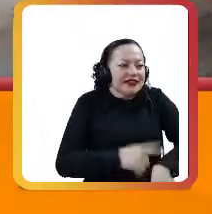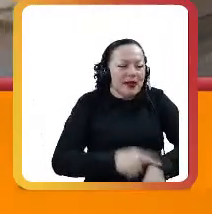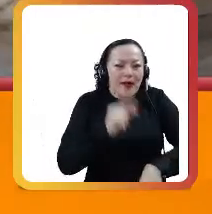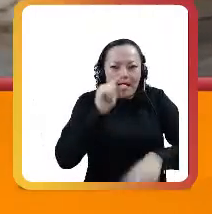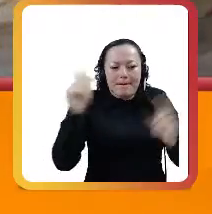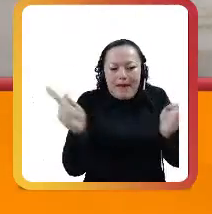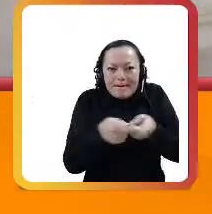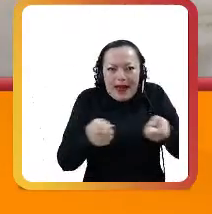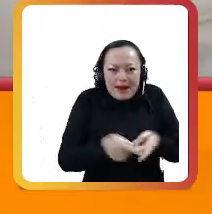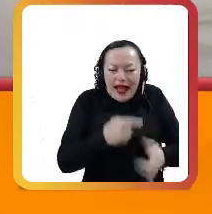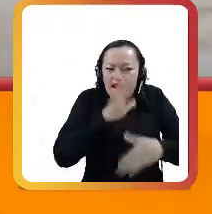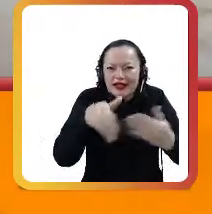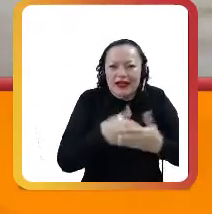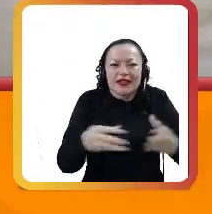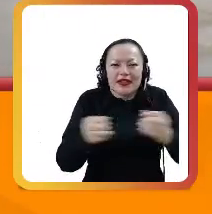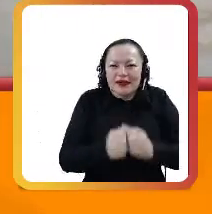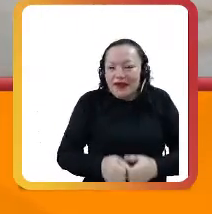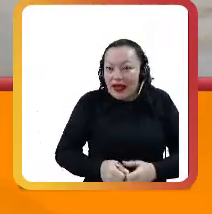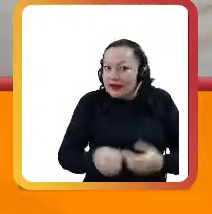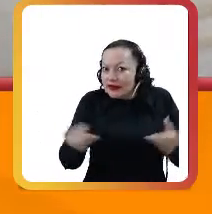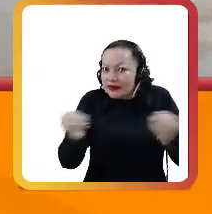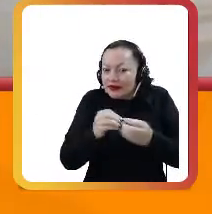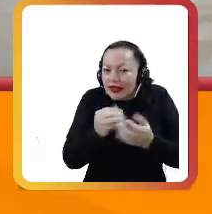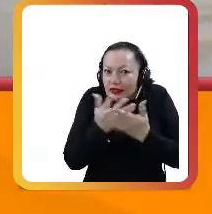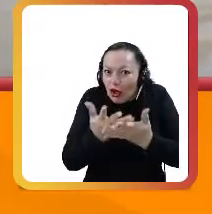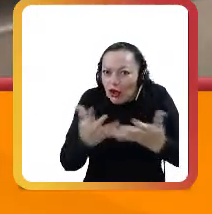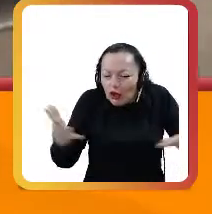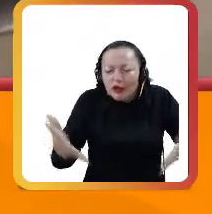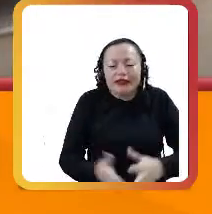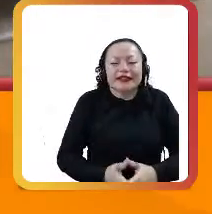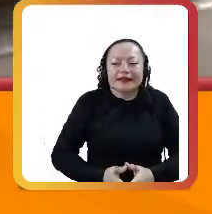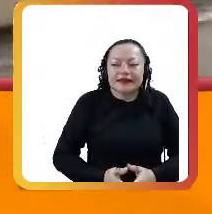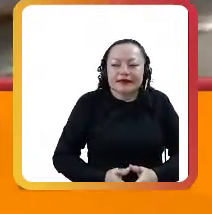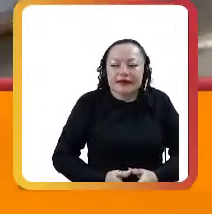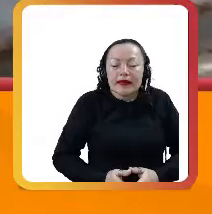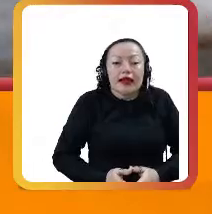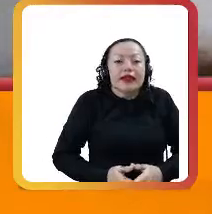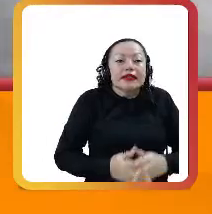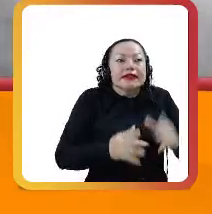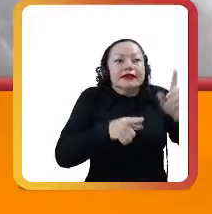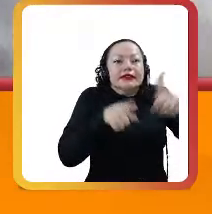bueno, que gastemos elementos, de pronto no nos queden